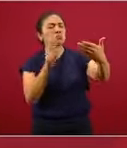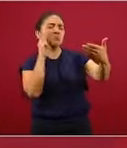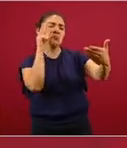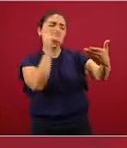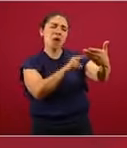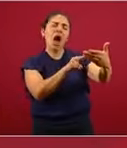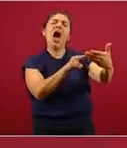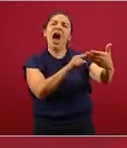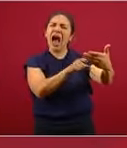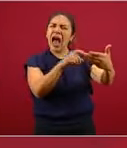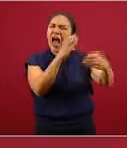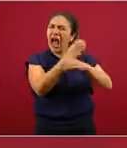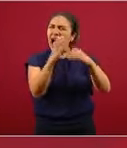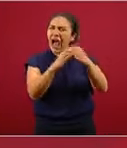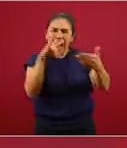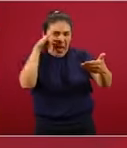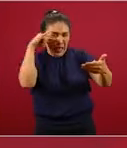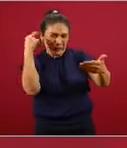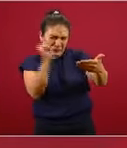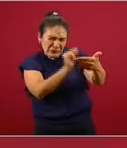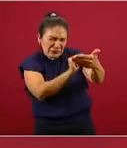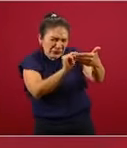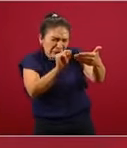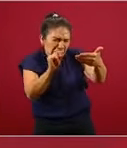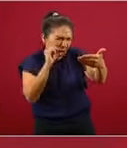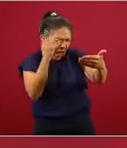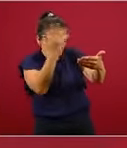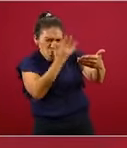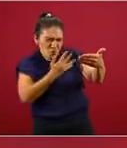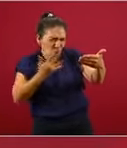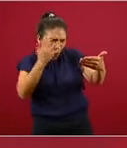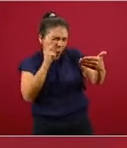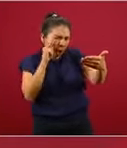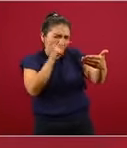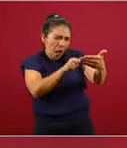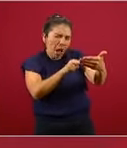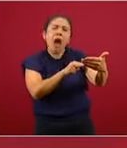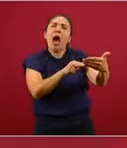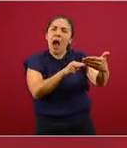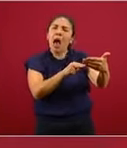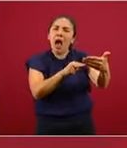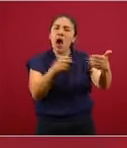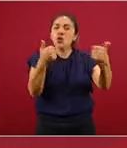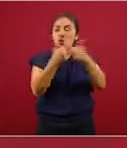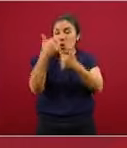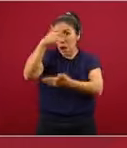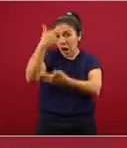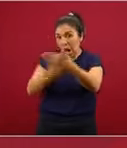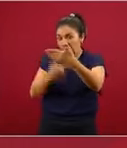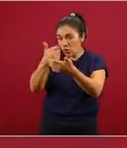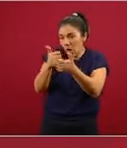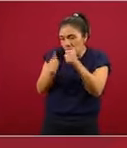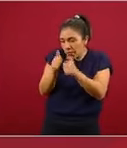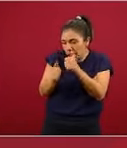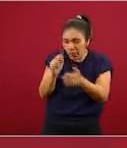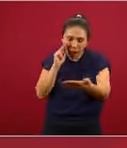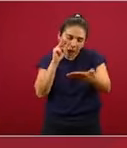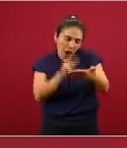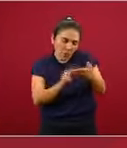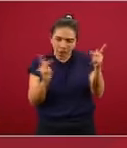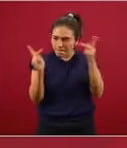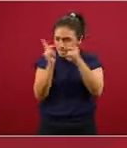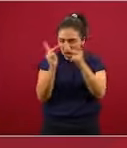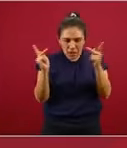evidentemente extremadamente pequeña y confusa y quizá con una calculadora dedicarle unos minutos